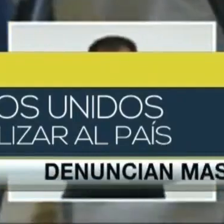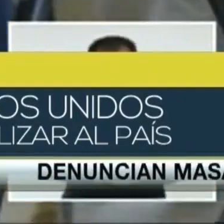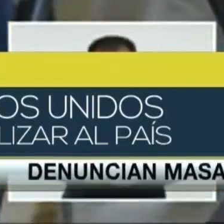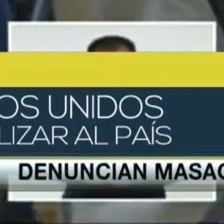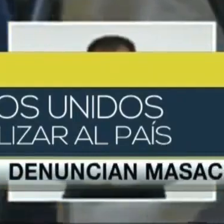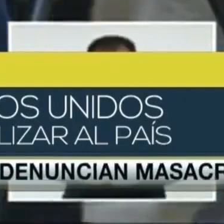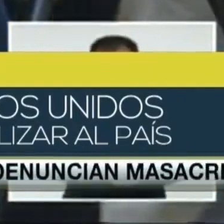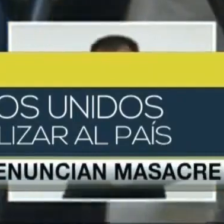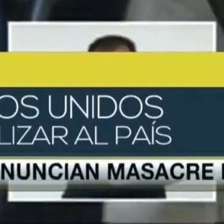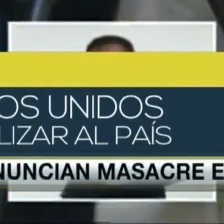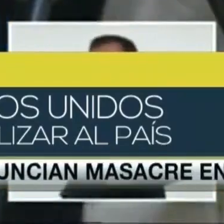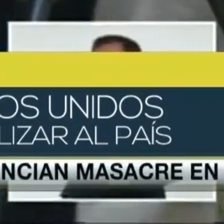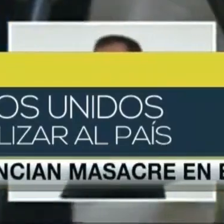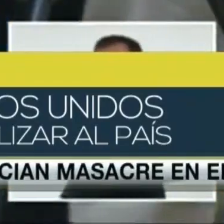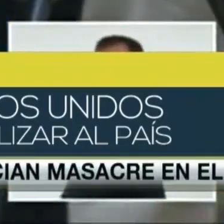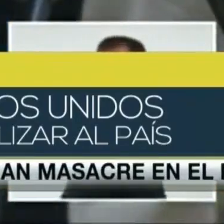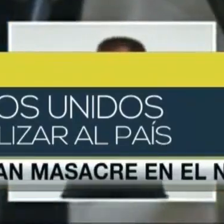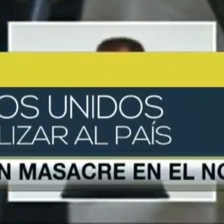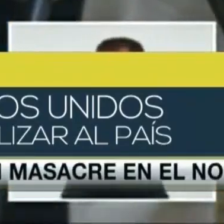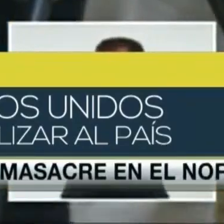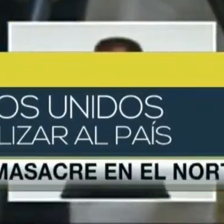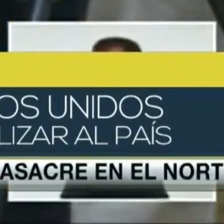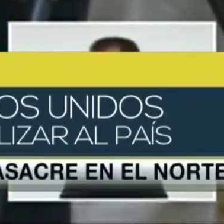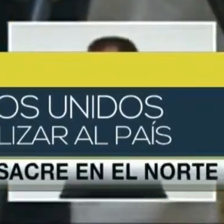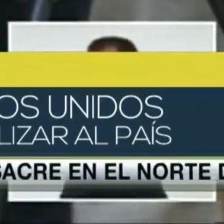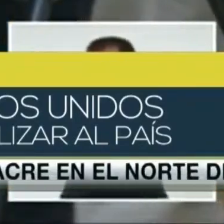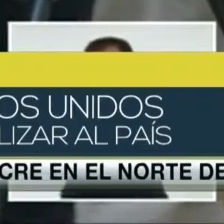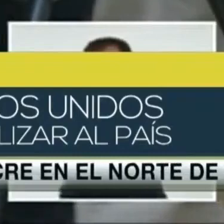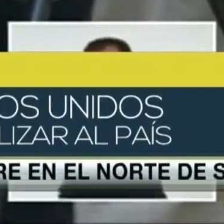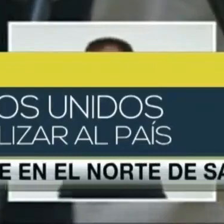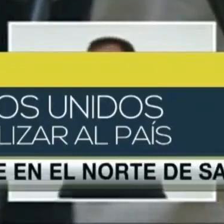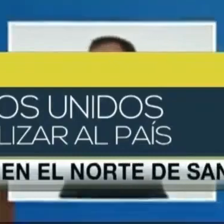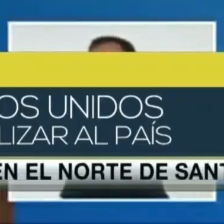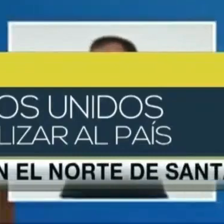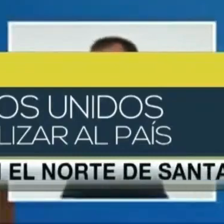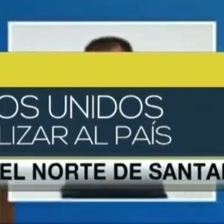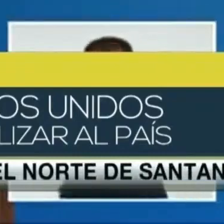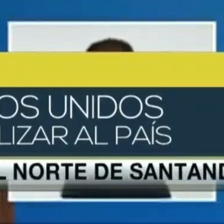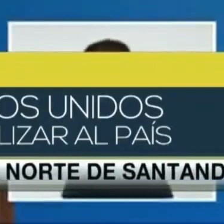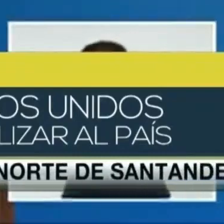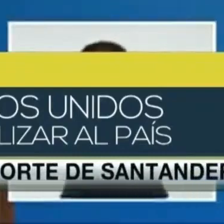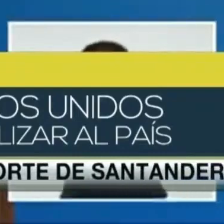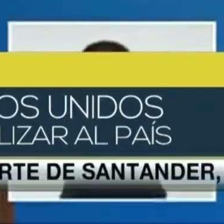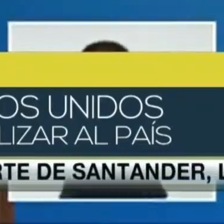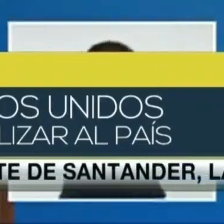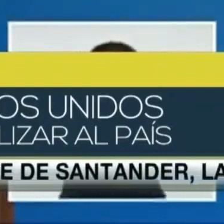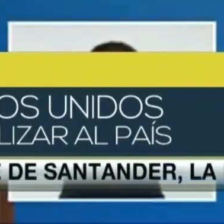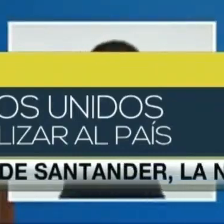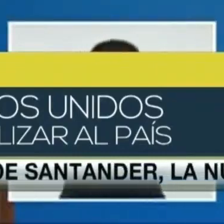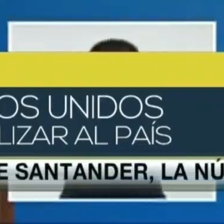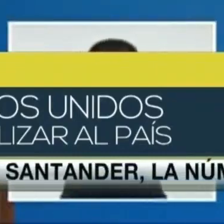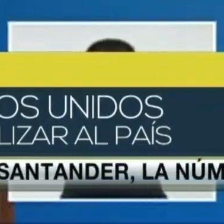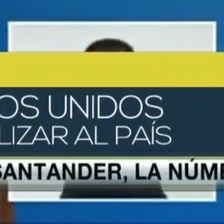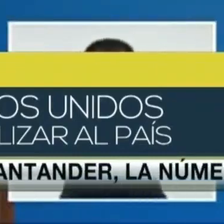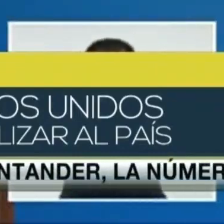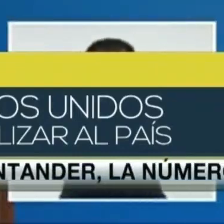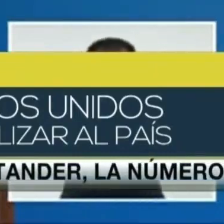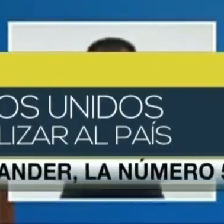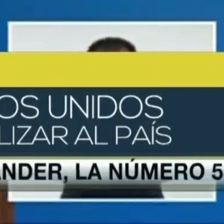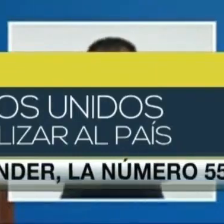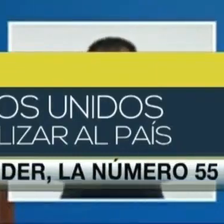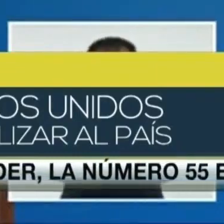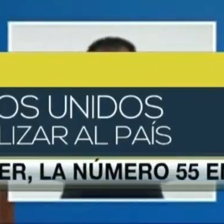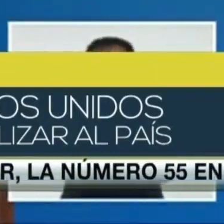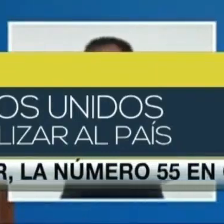si tuviera mínimamente interés o preocupación por la situación de